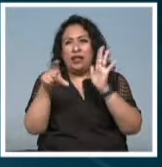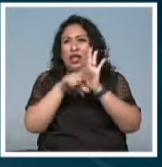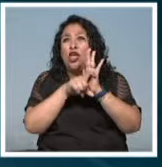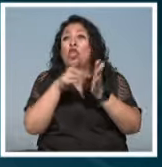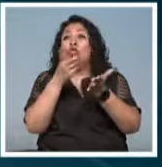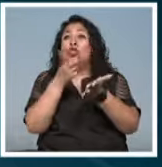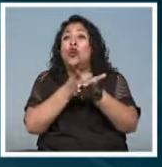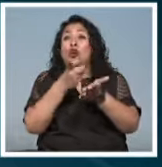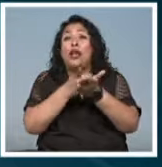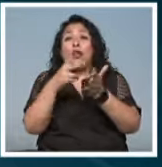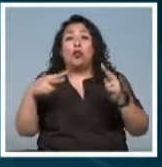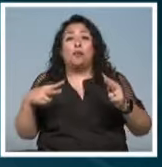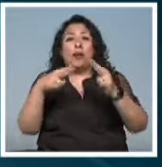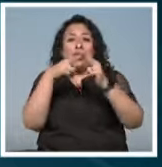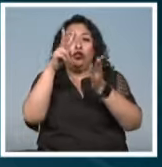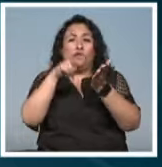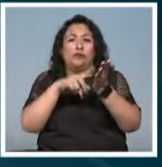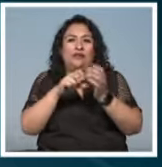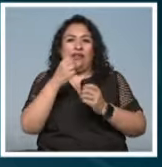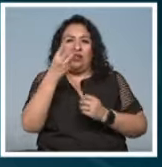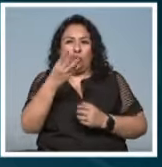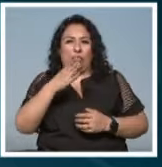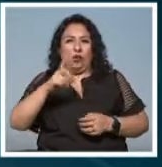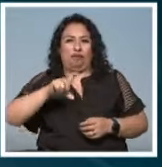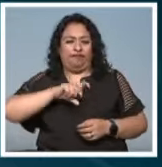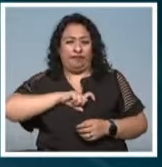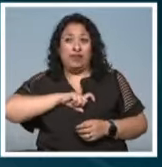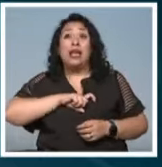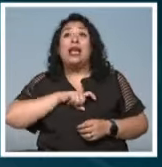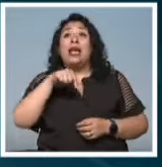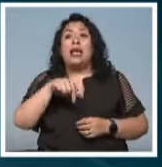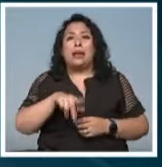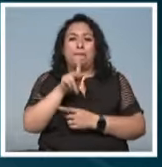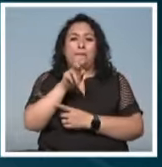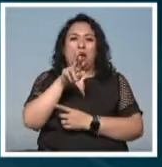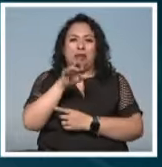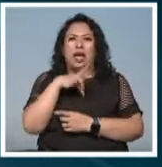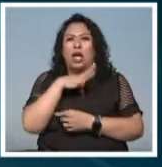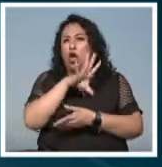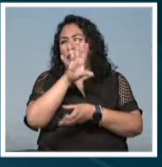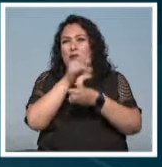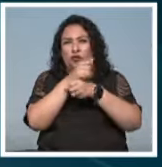de París 2024 en su pecho. Aquí en Pariscopio les tendremos